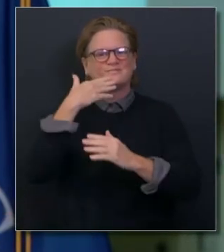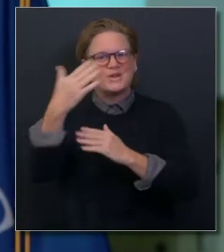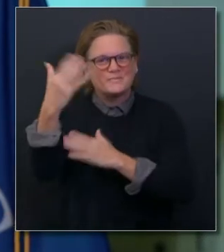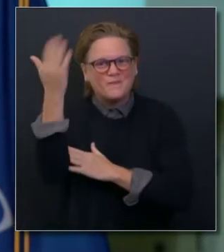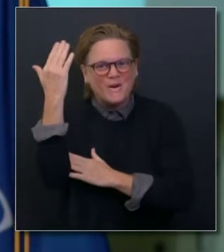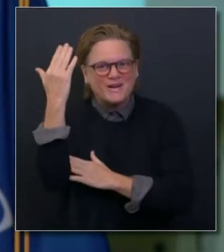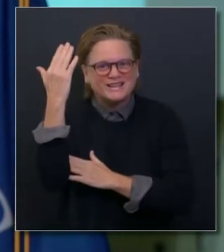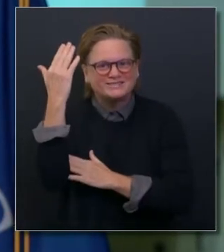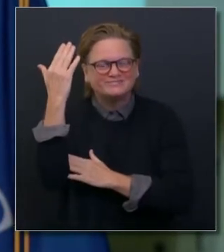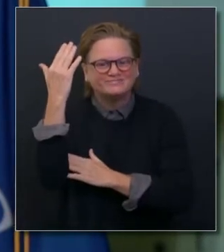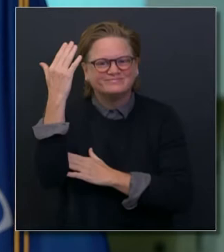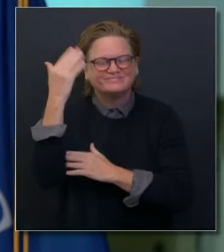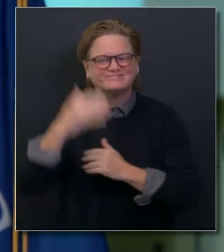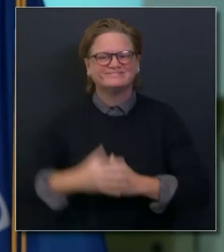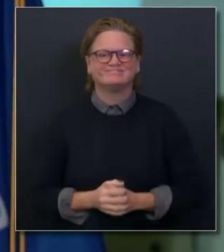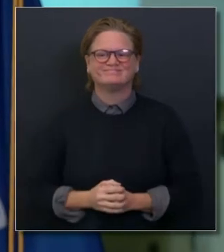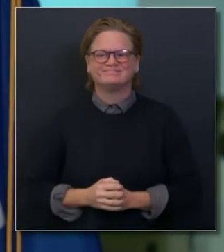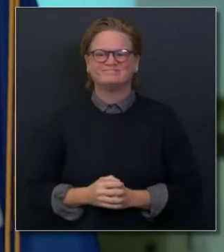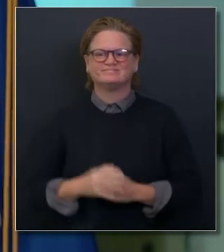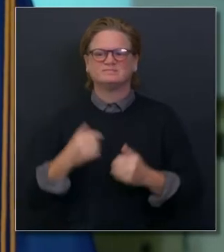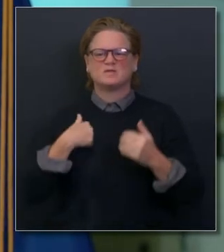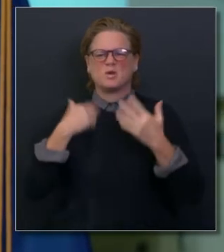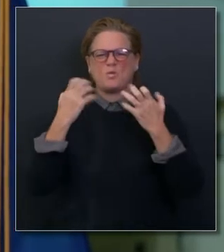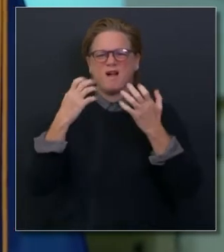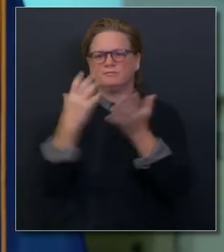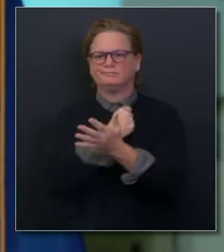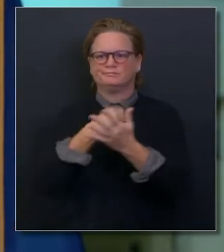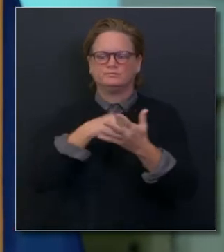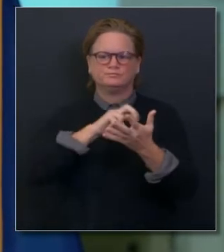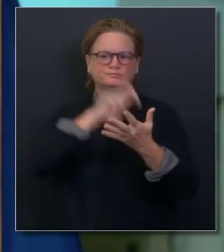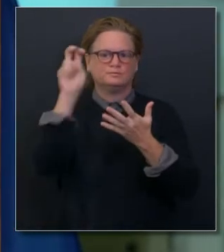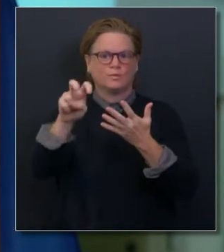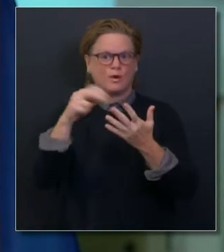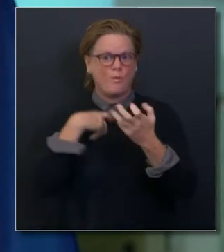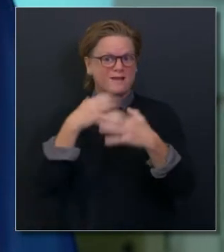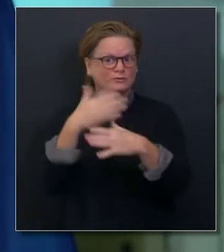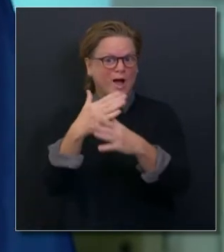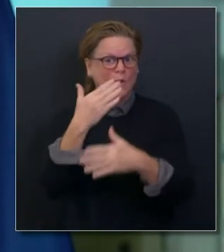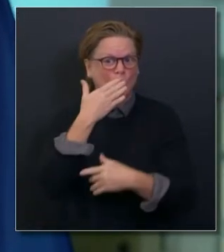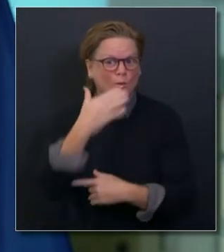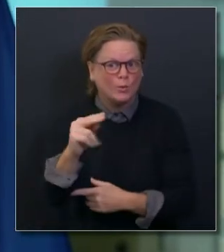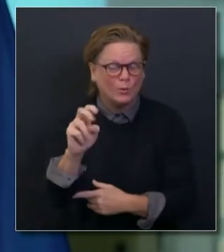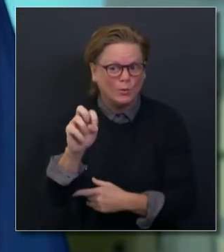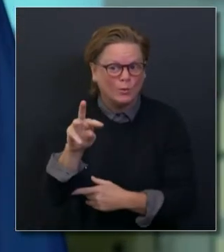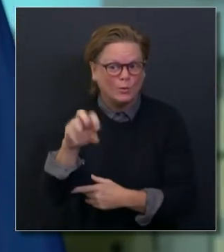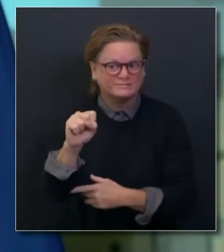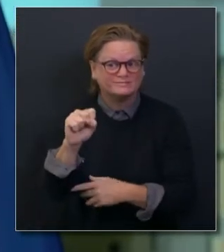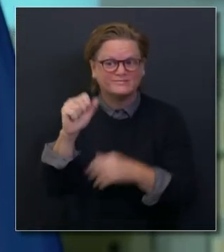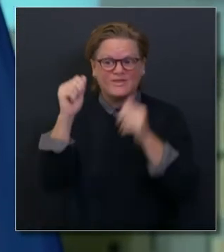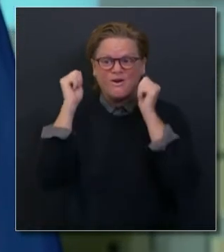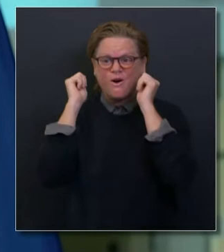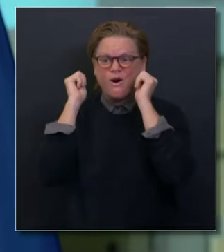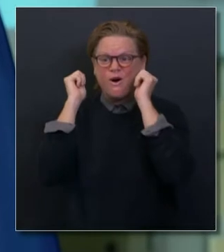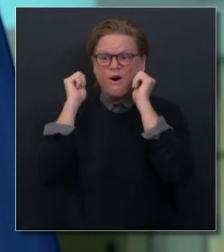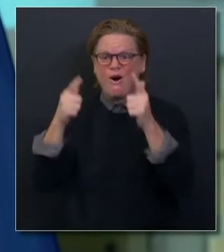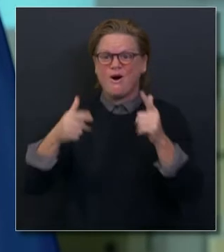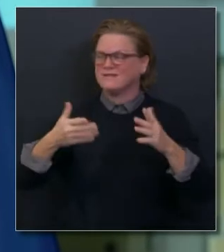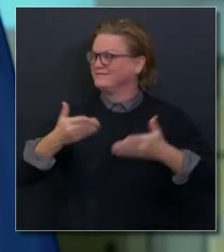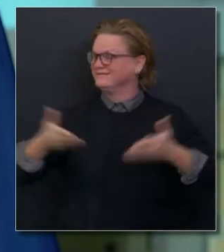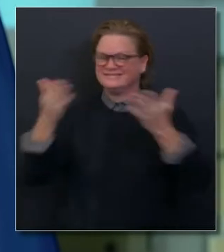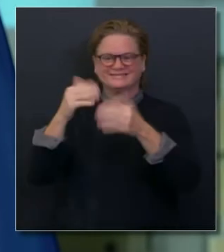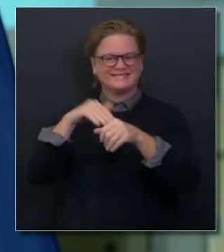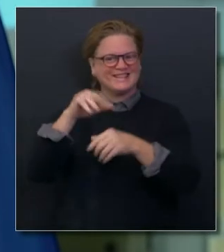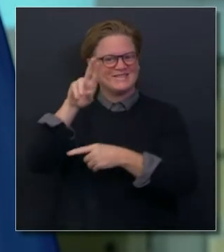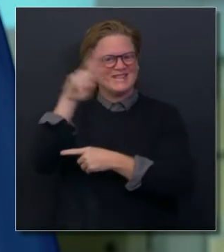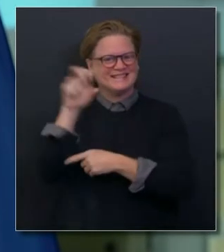Buenos días a todos. Quiero comenzar de inmediato y hablar un poco de las buenas noticias de las que estamos hablando a lo ancho de Estados